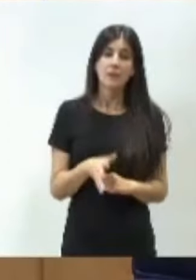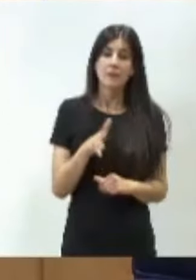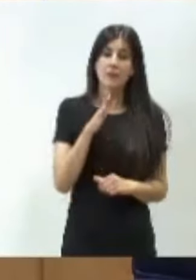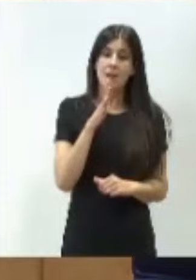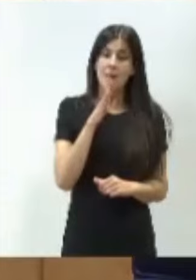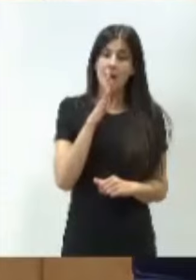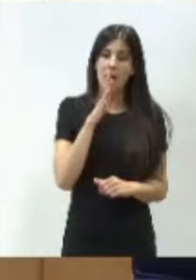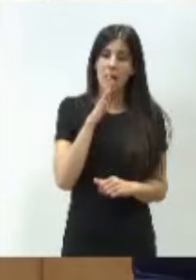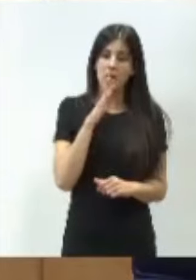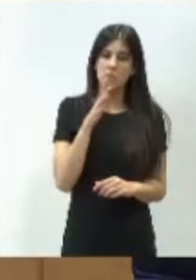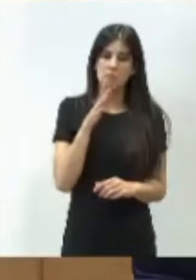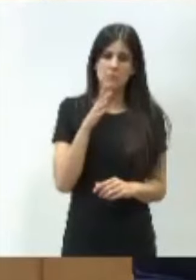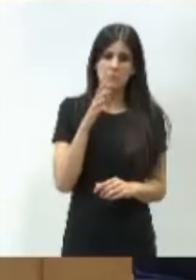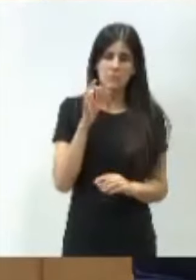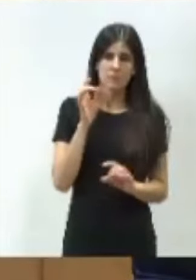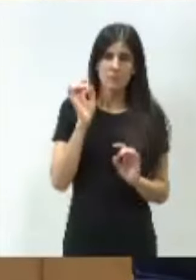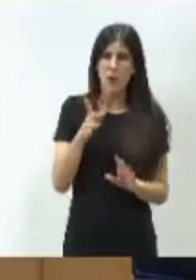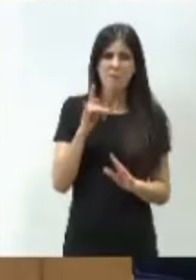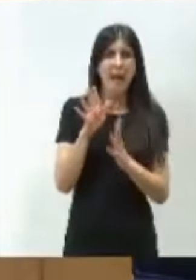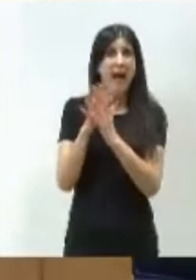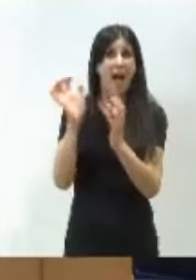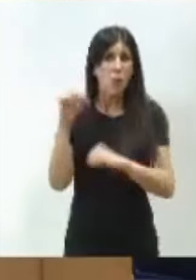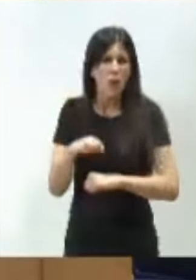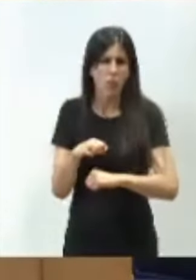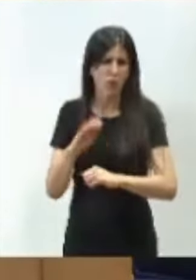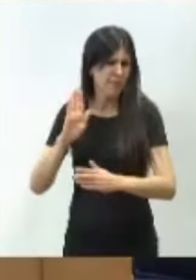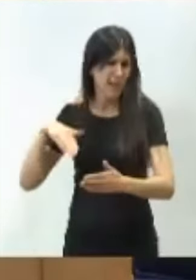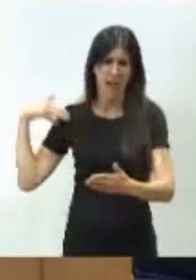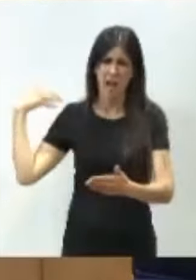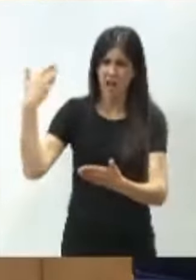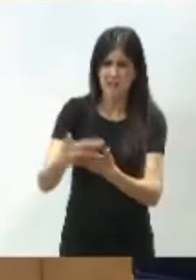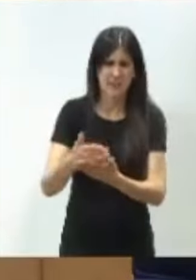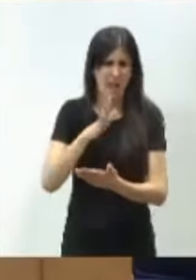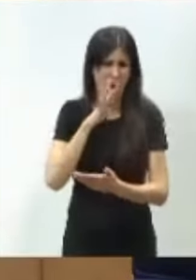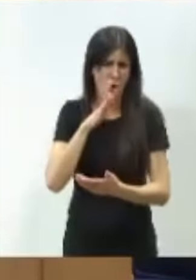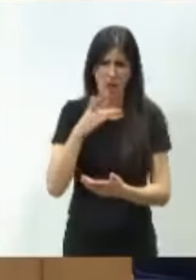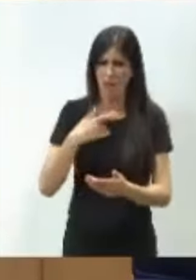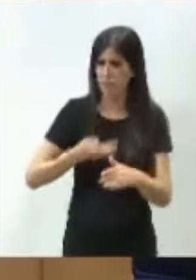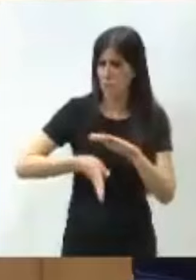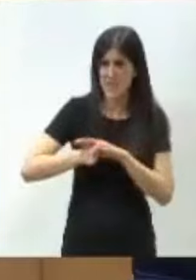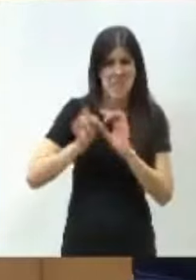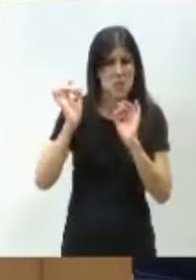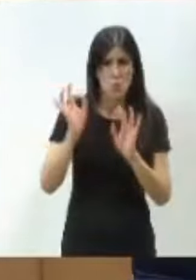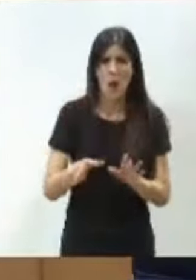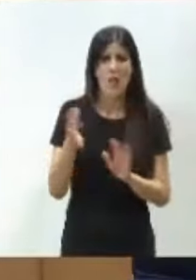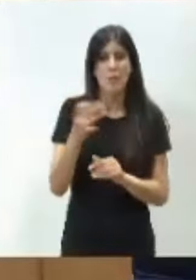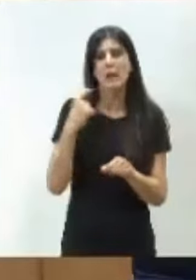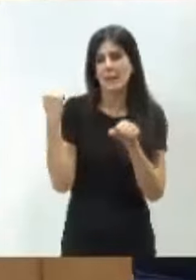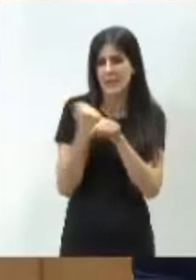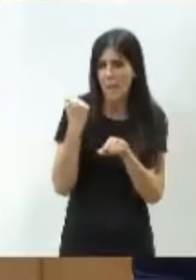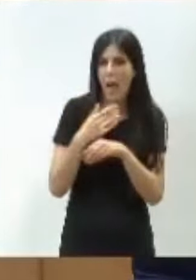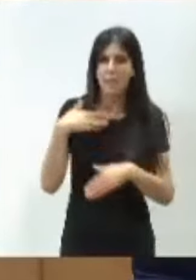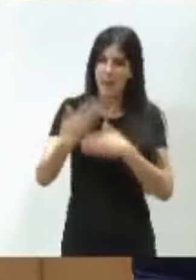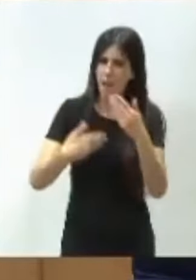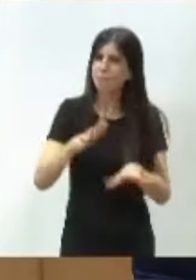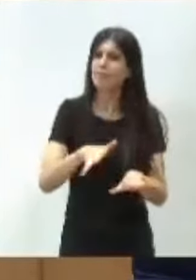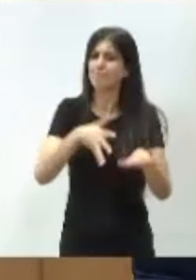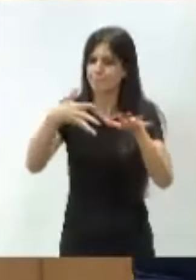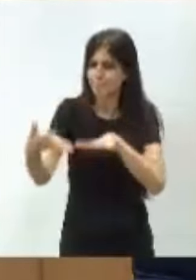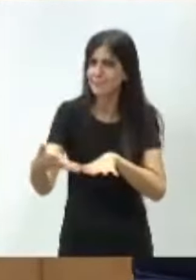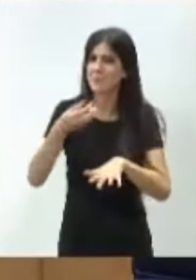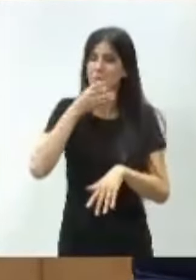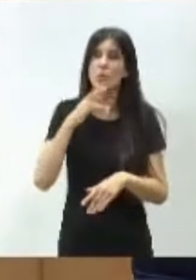como siempre con cualquier acuerdo que logramos desde el gobierno, desde el Grupo Socialista, que es trabajar para implementarlo y para llevarlo a término. Y lo hacemos